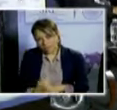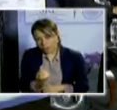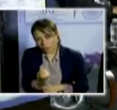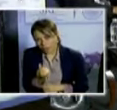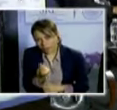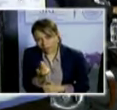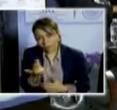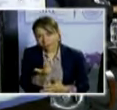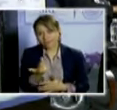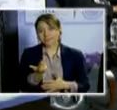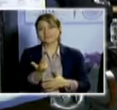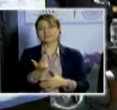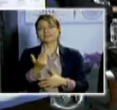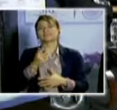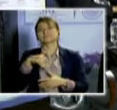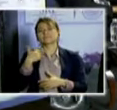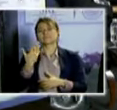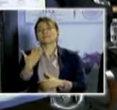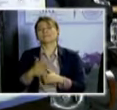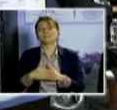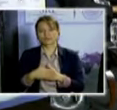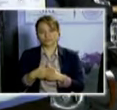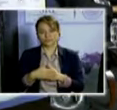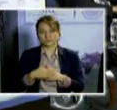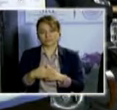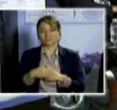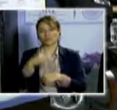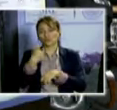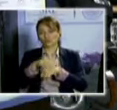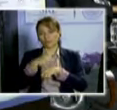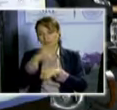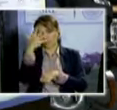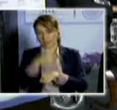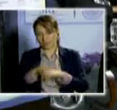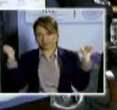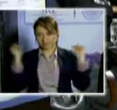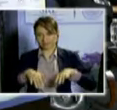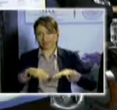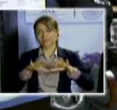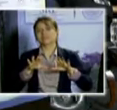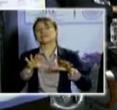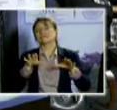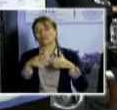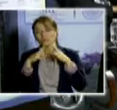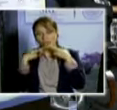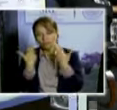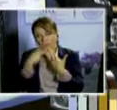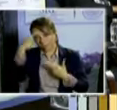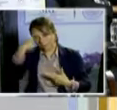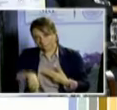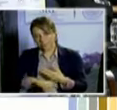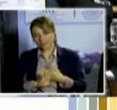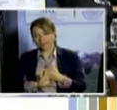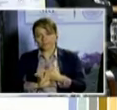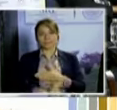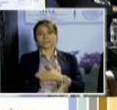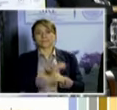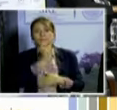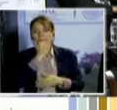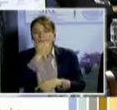el 13º Congreso de Prevención de Crimen, en donde uno de los enfoques fue justamente la justicia alternativa, la